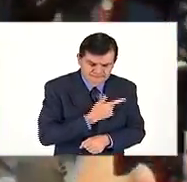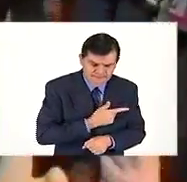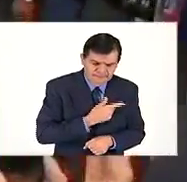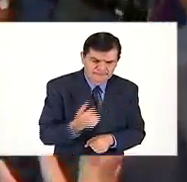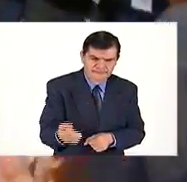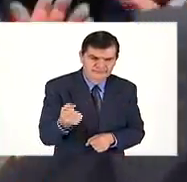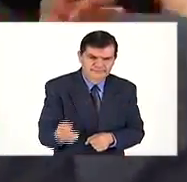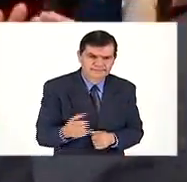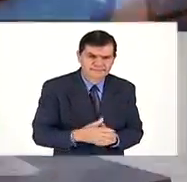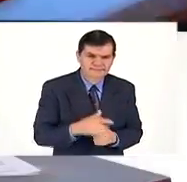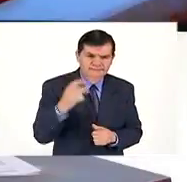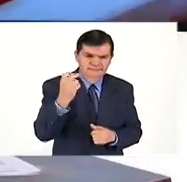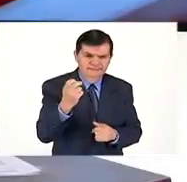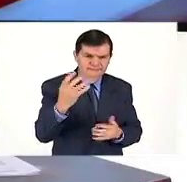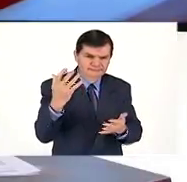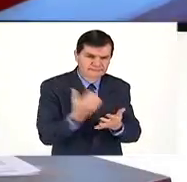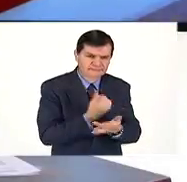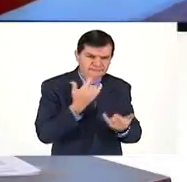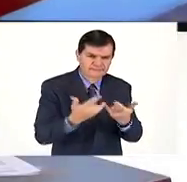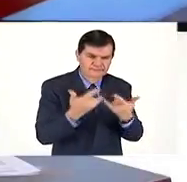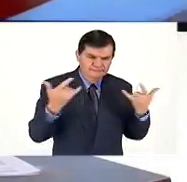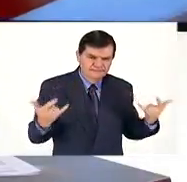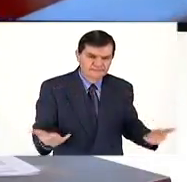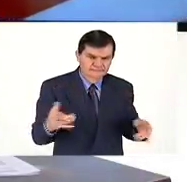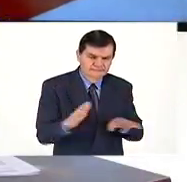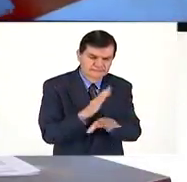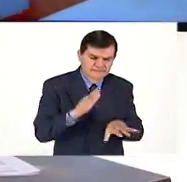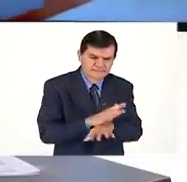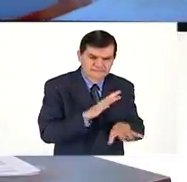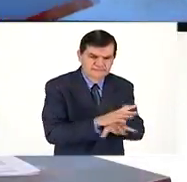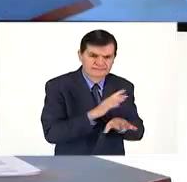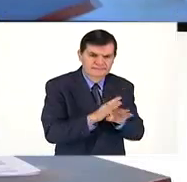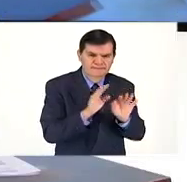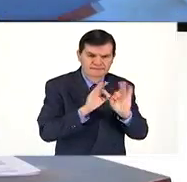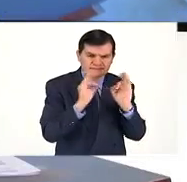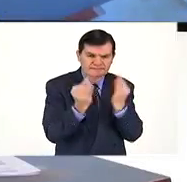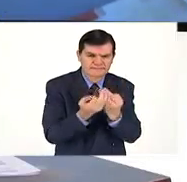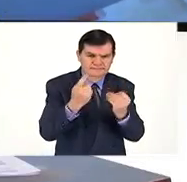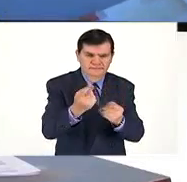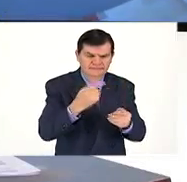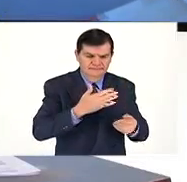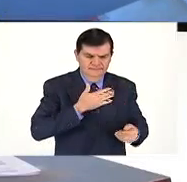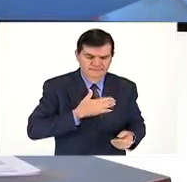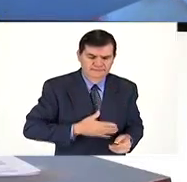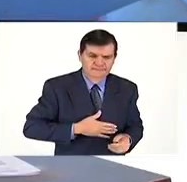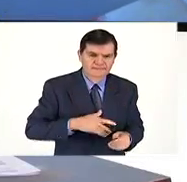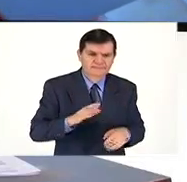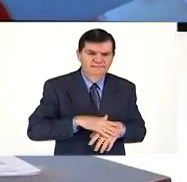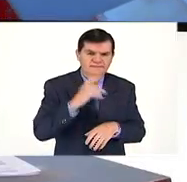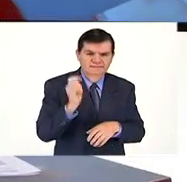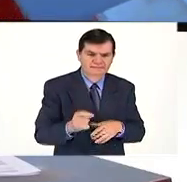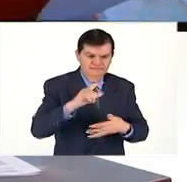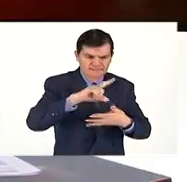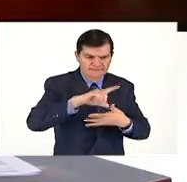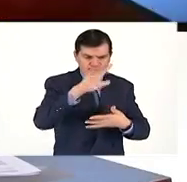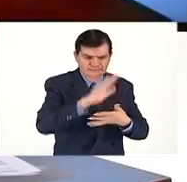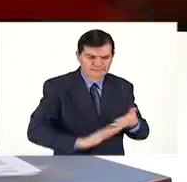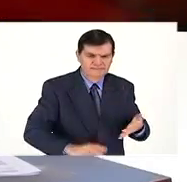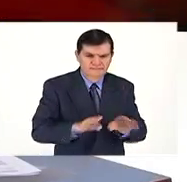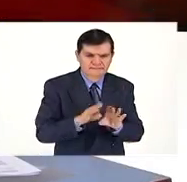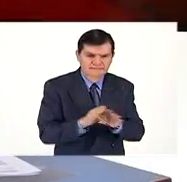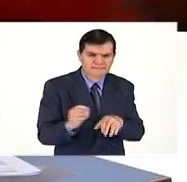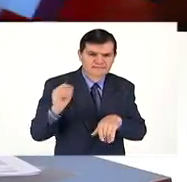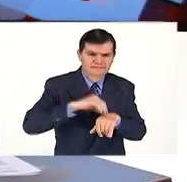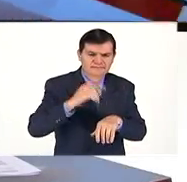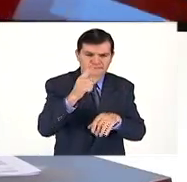Omar Cepeda. Este es un triunfo histórico, modifica el escenario democrático en lo que es Sudamérica y obviamente manda un